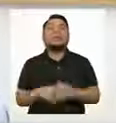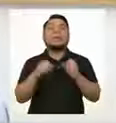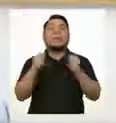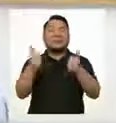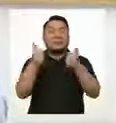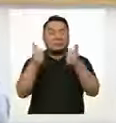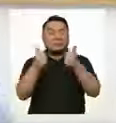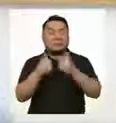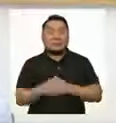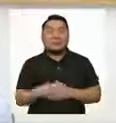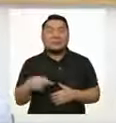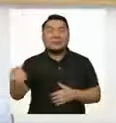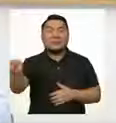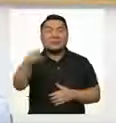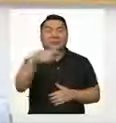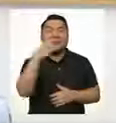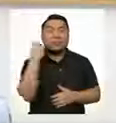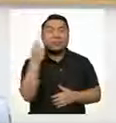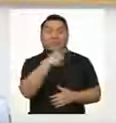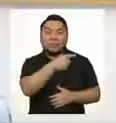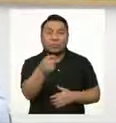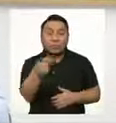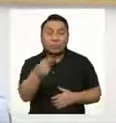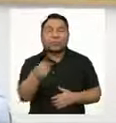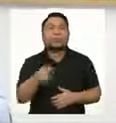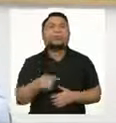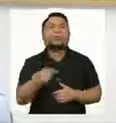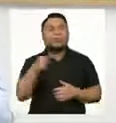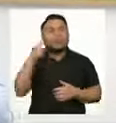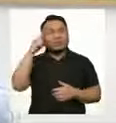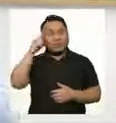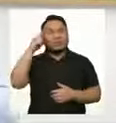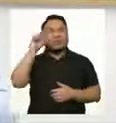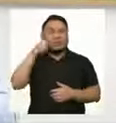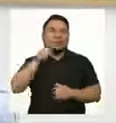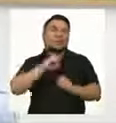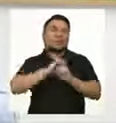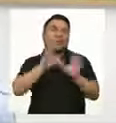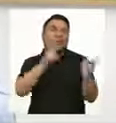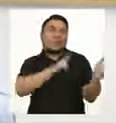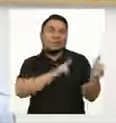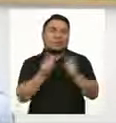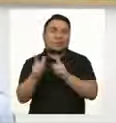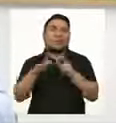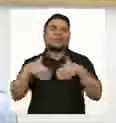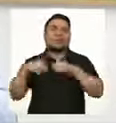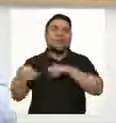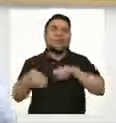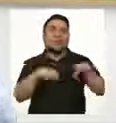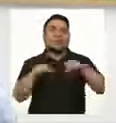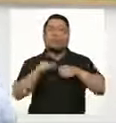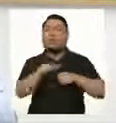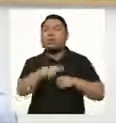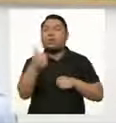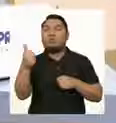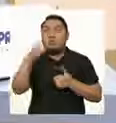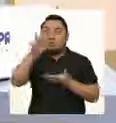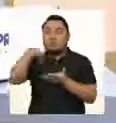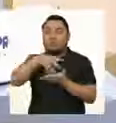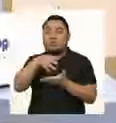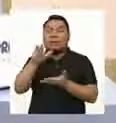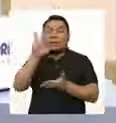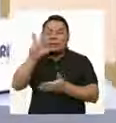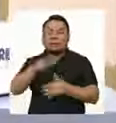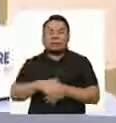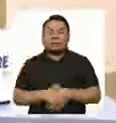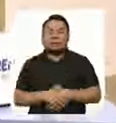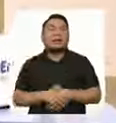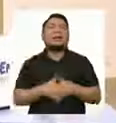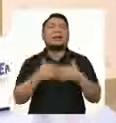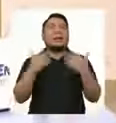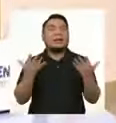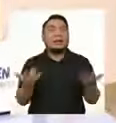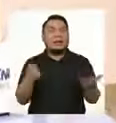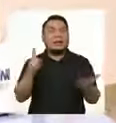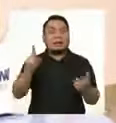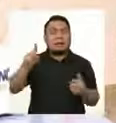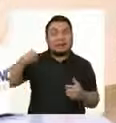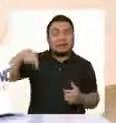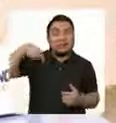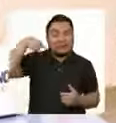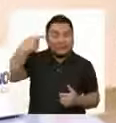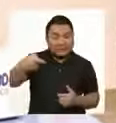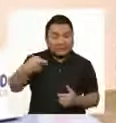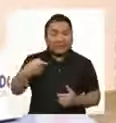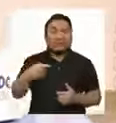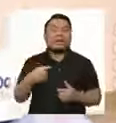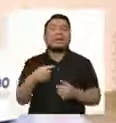bien, chicas y chicos, creo que ustedes ya están más que listos para desarrollar las otras tres tablas. Entonces, para el